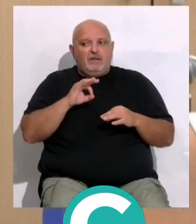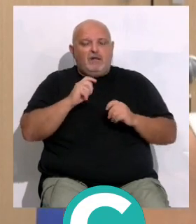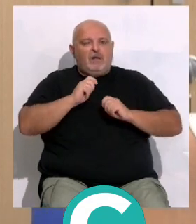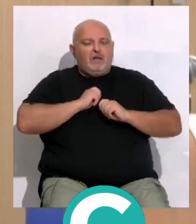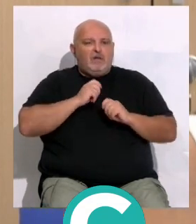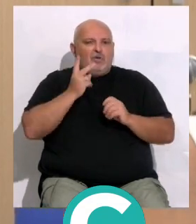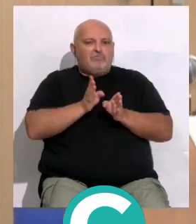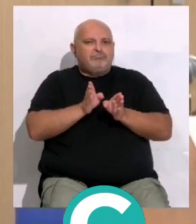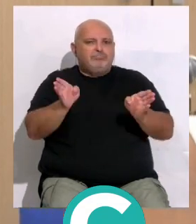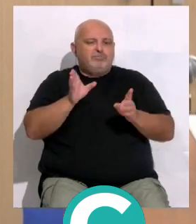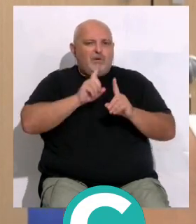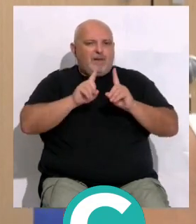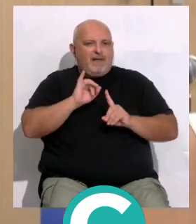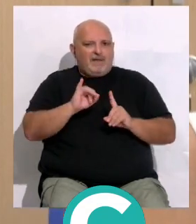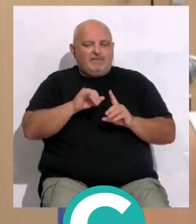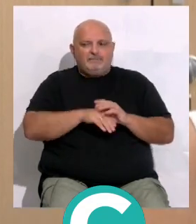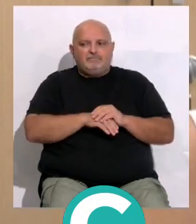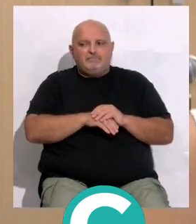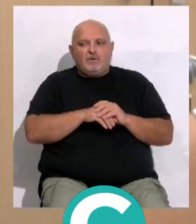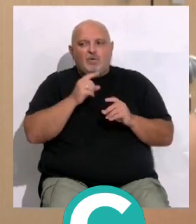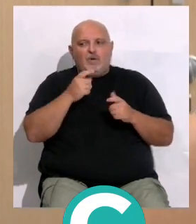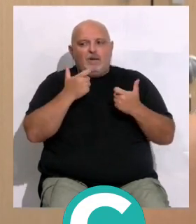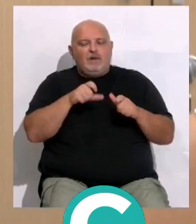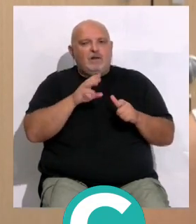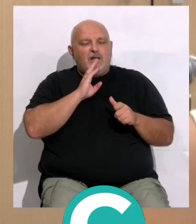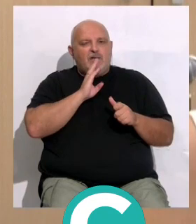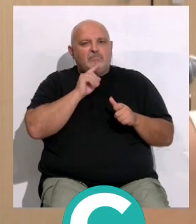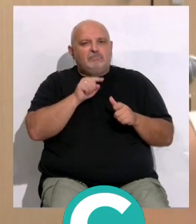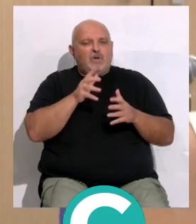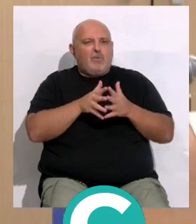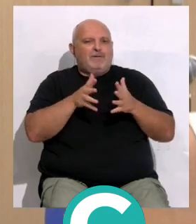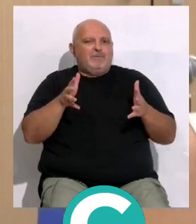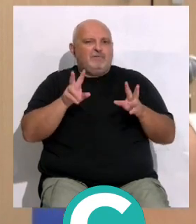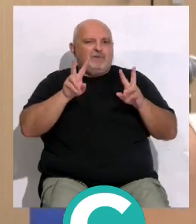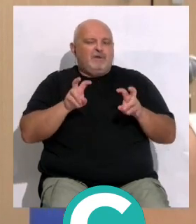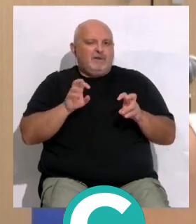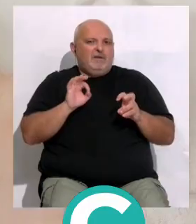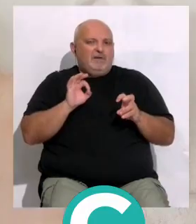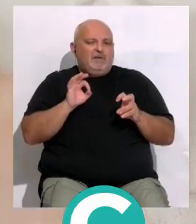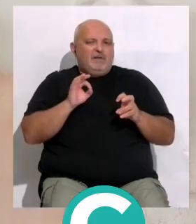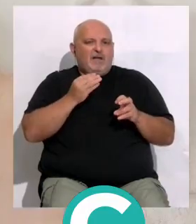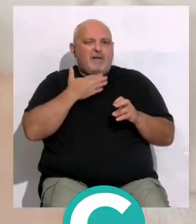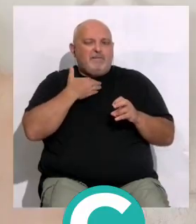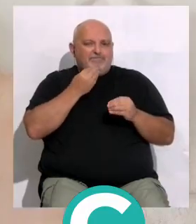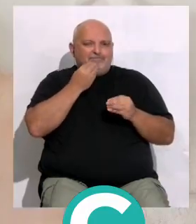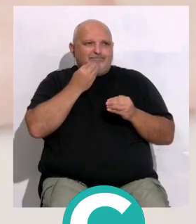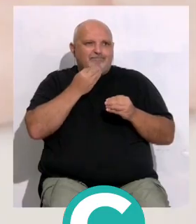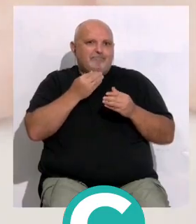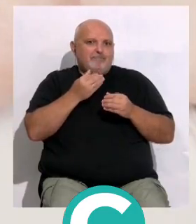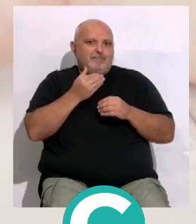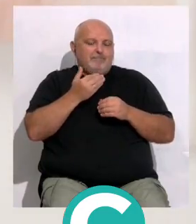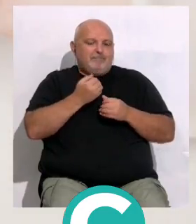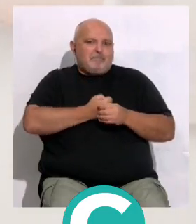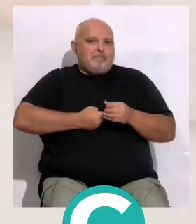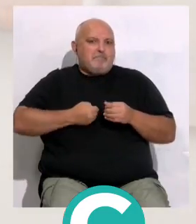le acusan dos principales problemas. Una es un aumento del apetito, ¿vale? Entonces,